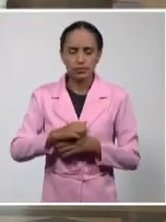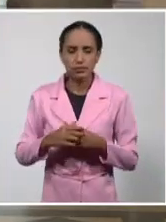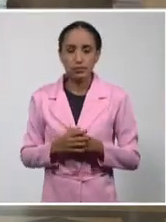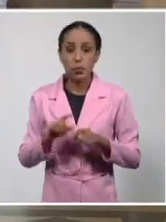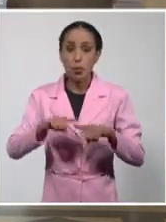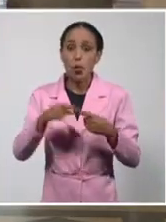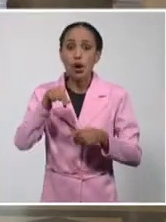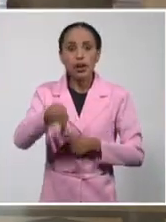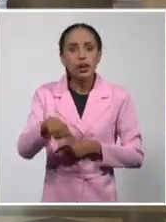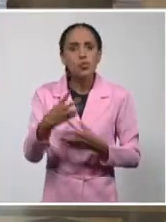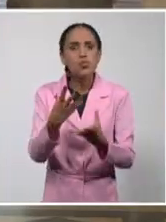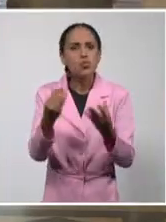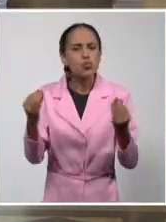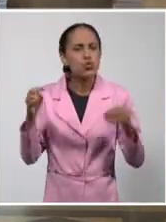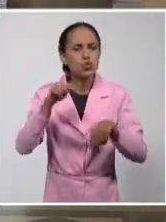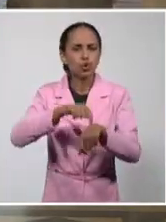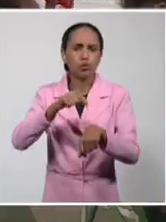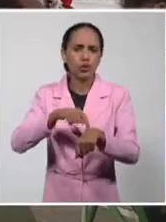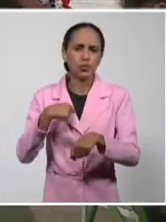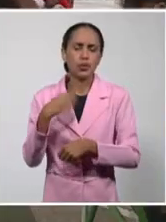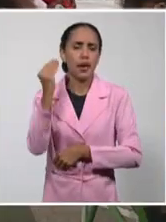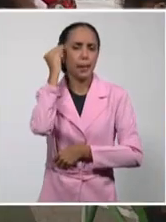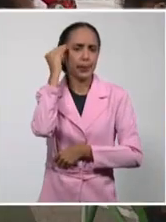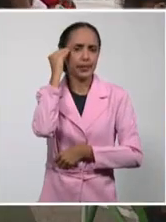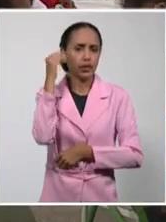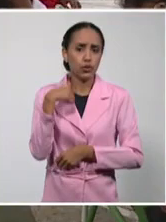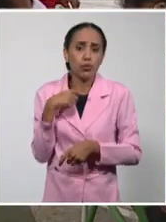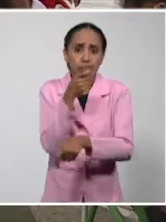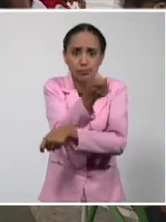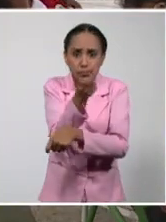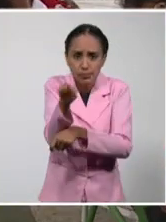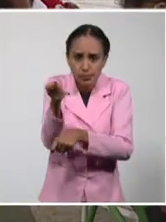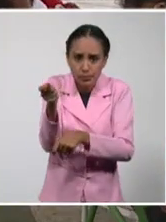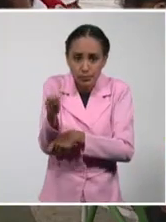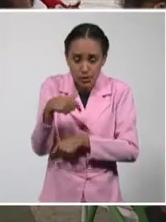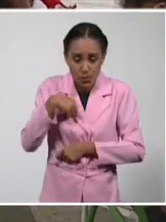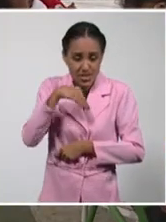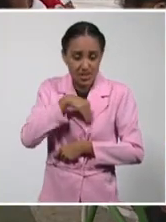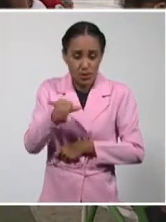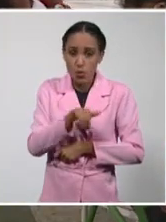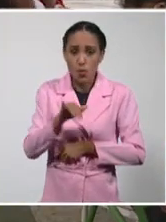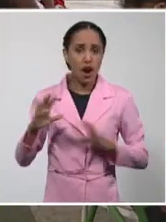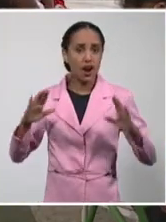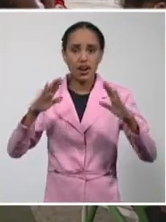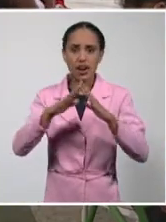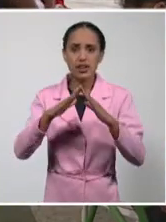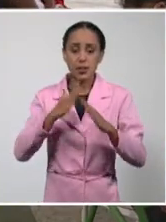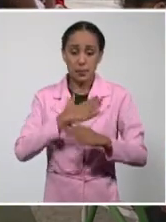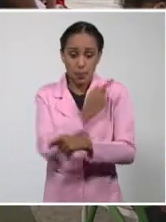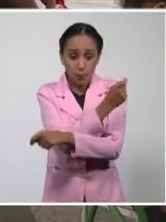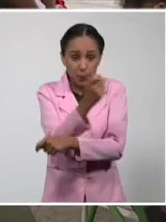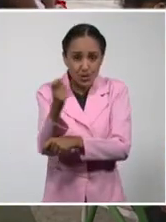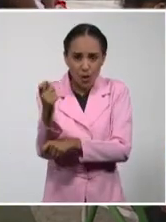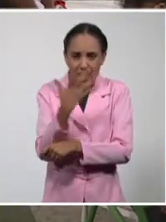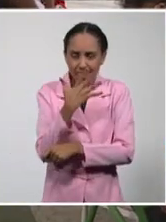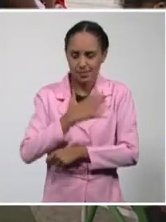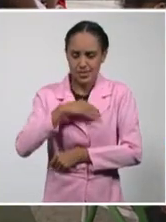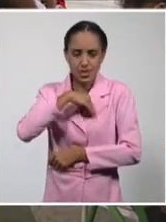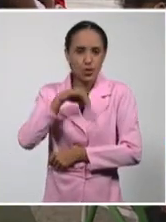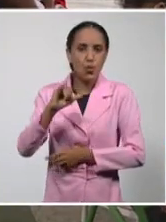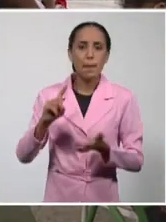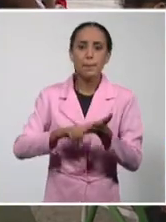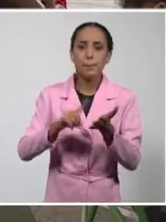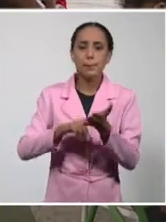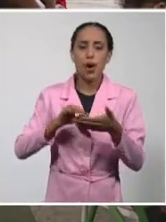tanto tiempo, he aprendido, he enseñado. Y para mí esta es mi casa. Mis profesores, mis padres, mis compañeros, mis